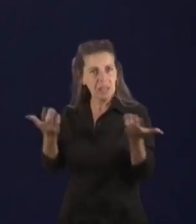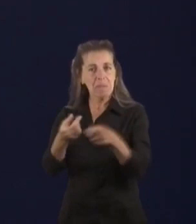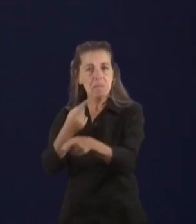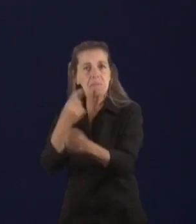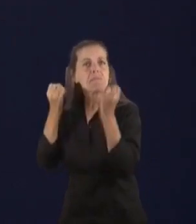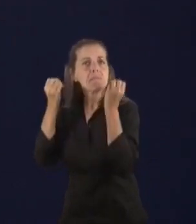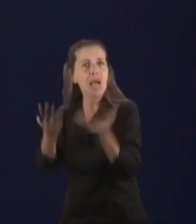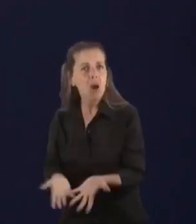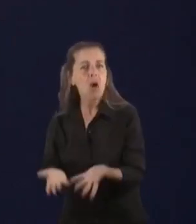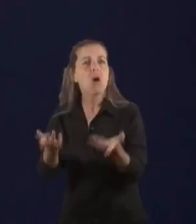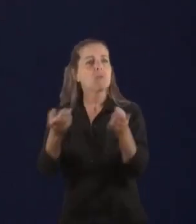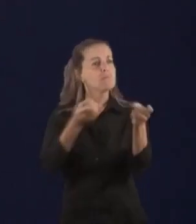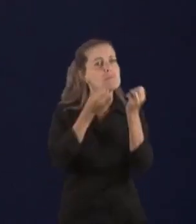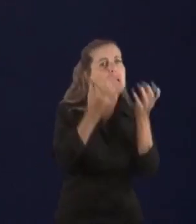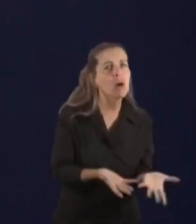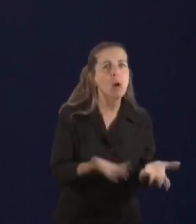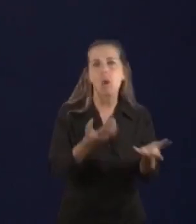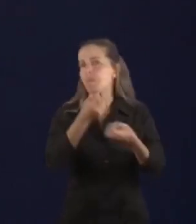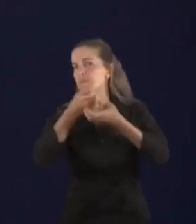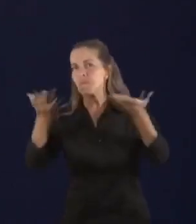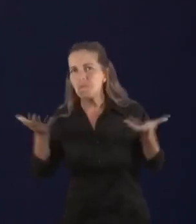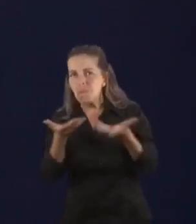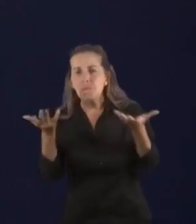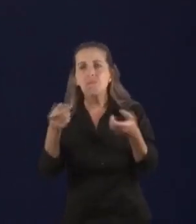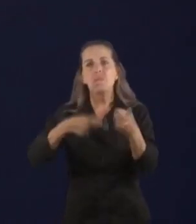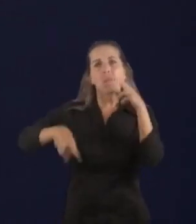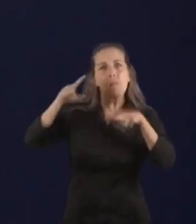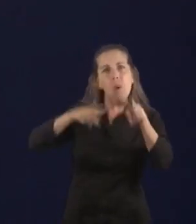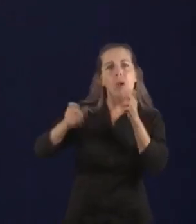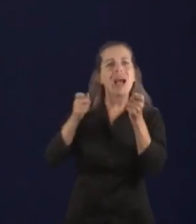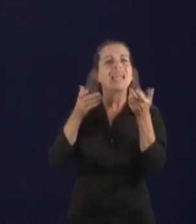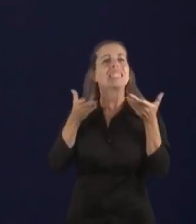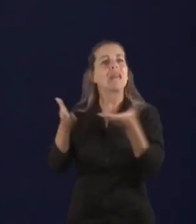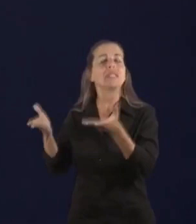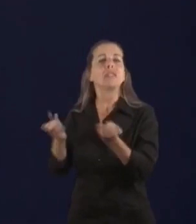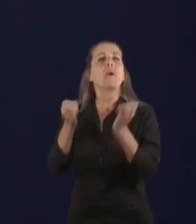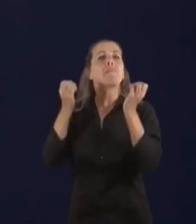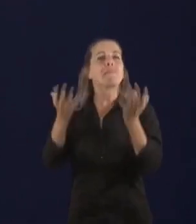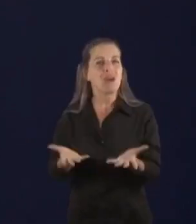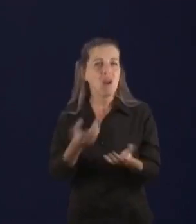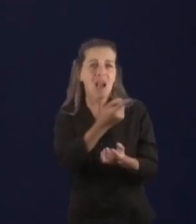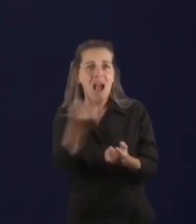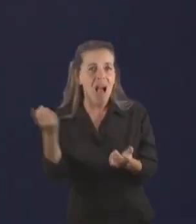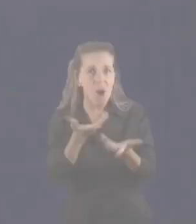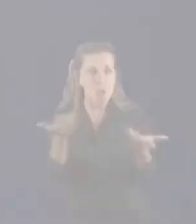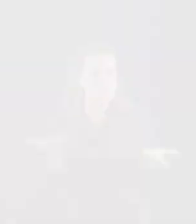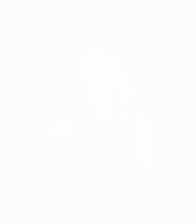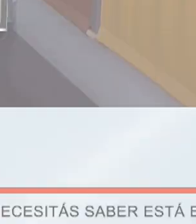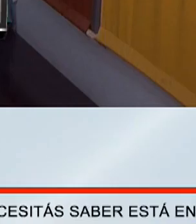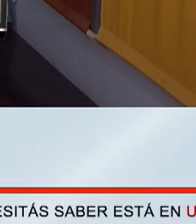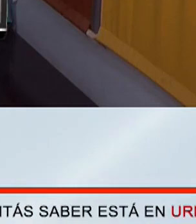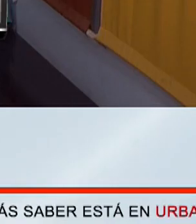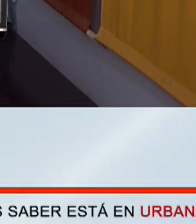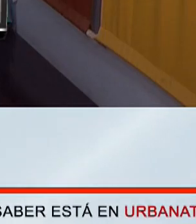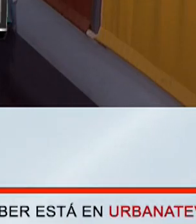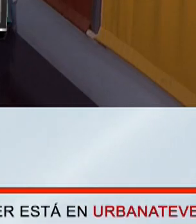o donde encuentren la mejor, lo que considere cada uno de los trabajadores la mejor atención. Esto